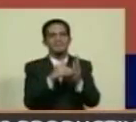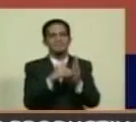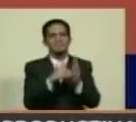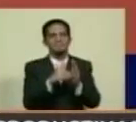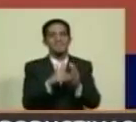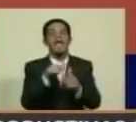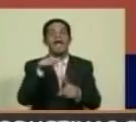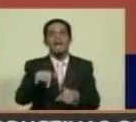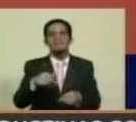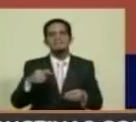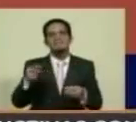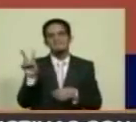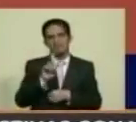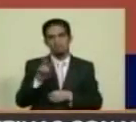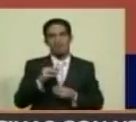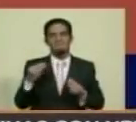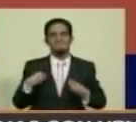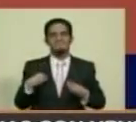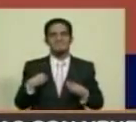500.000 de ecuatorianos